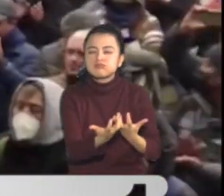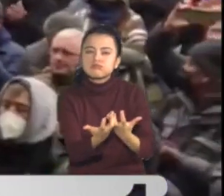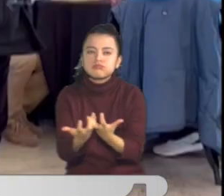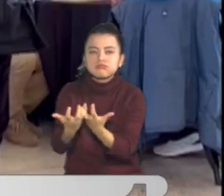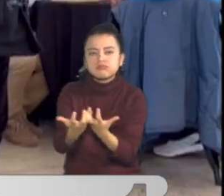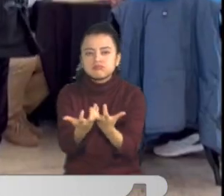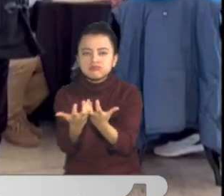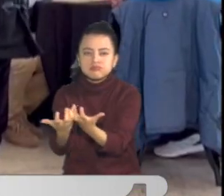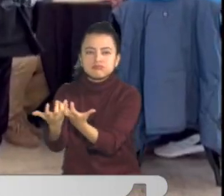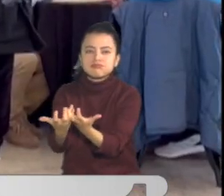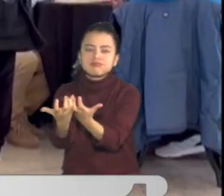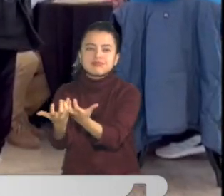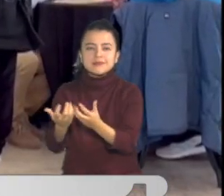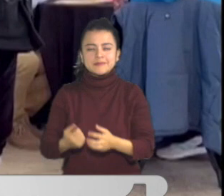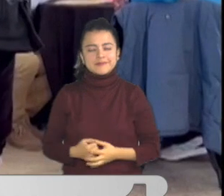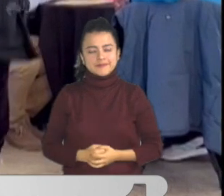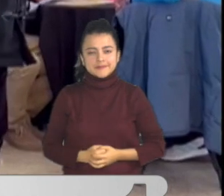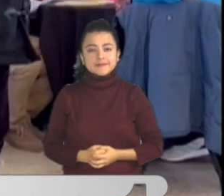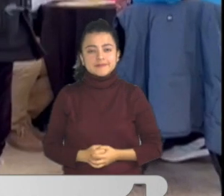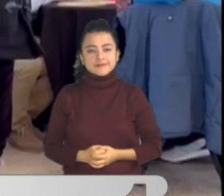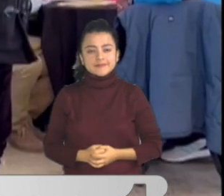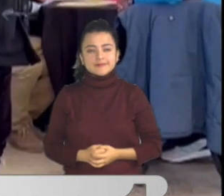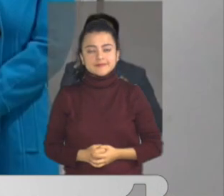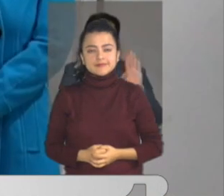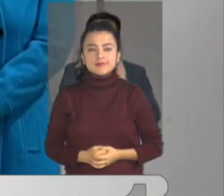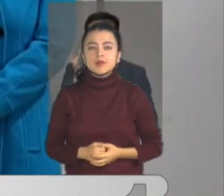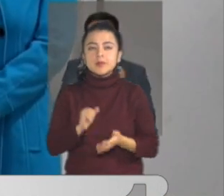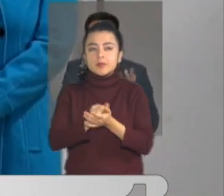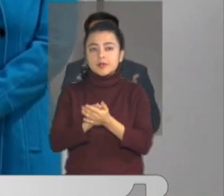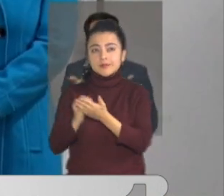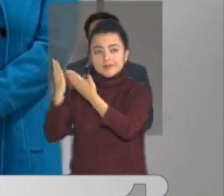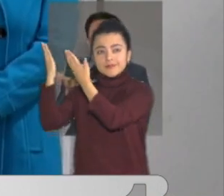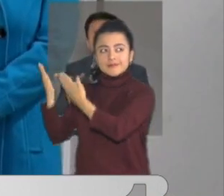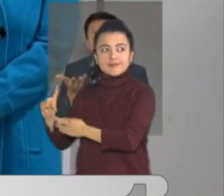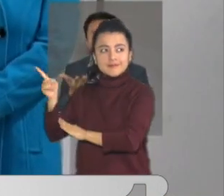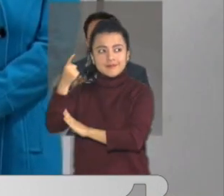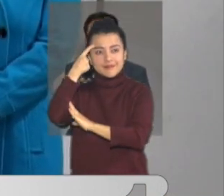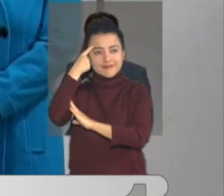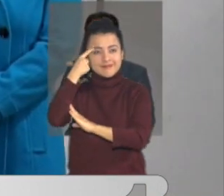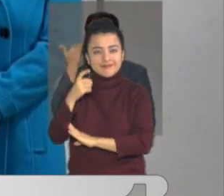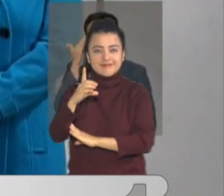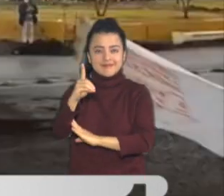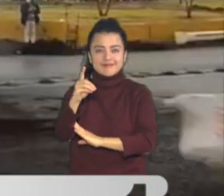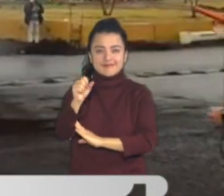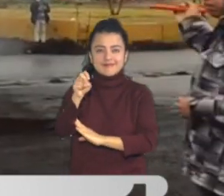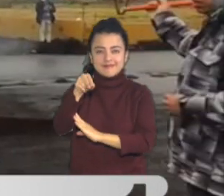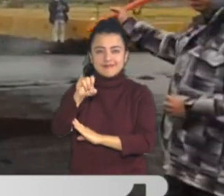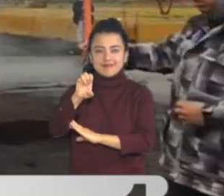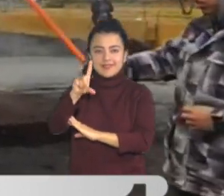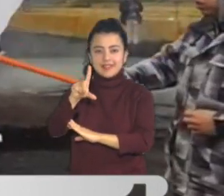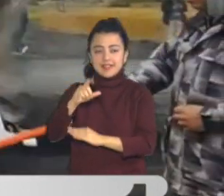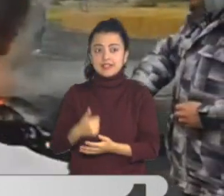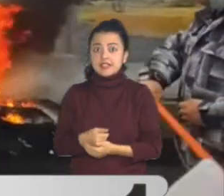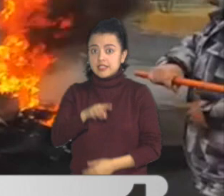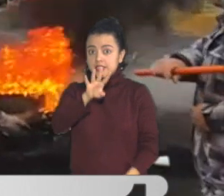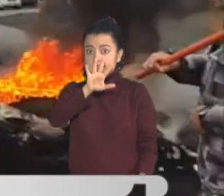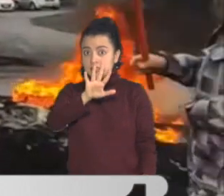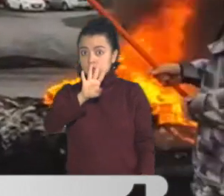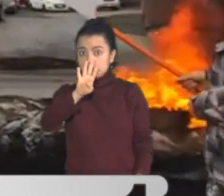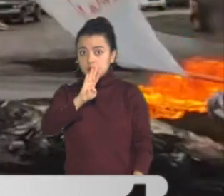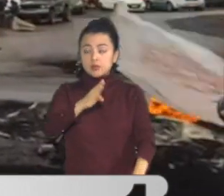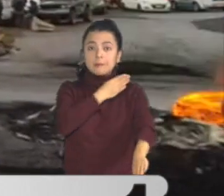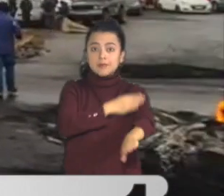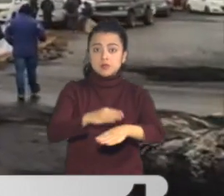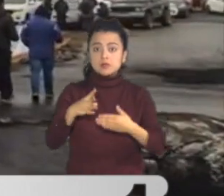viernes. El conglomerado sindical exige al gobierno de Gabriel Boric que se inviertan unos 54 millones de dólares para que